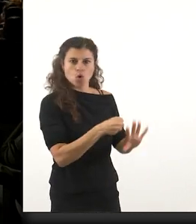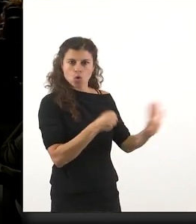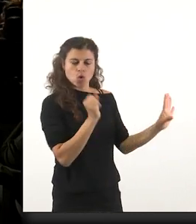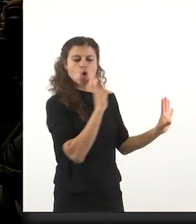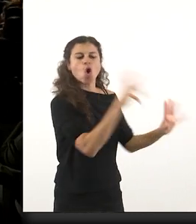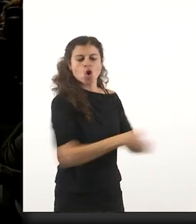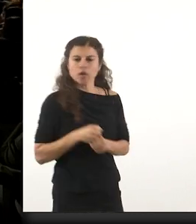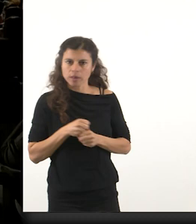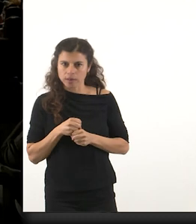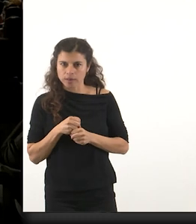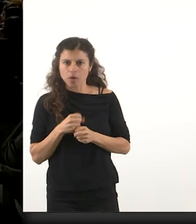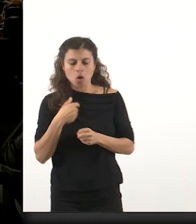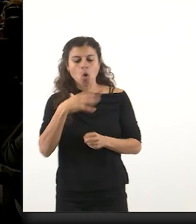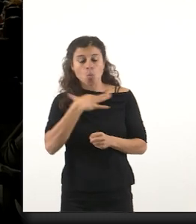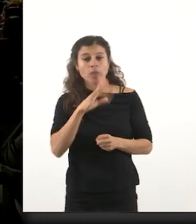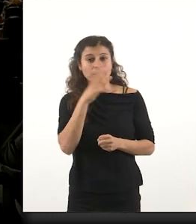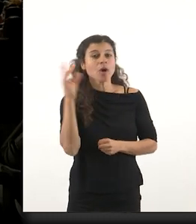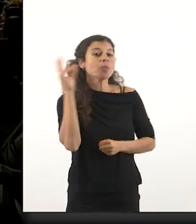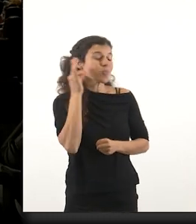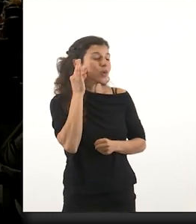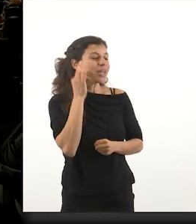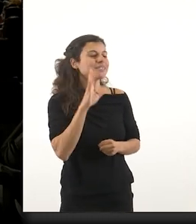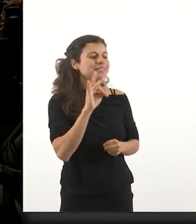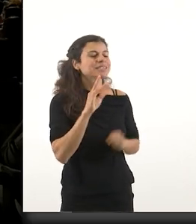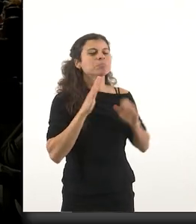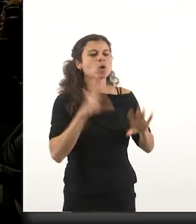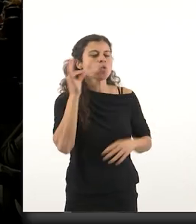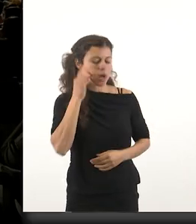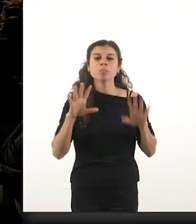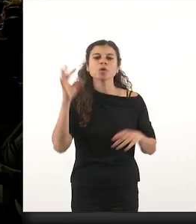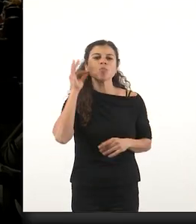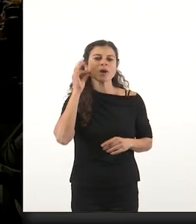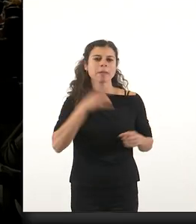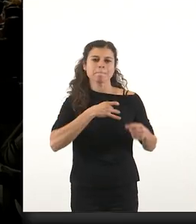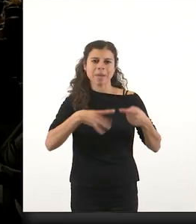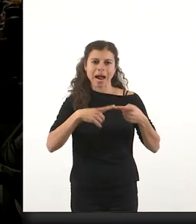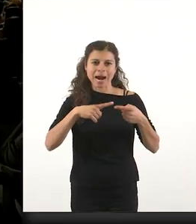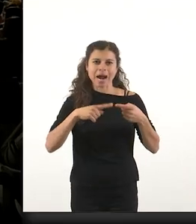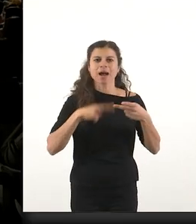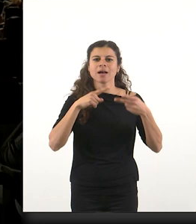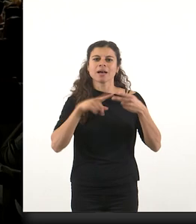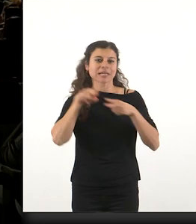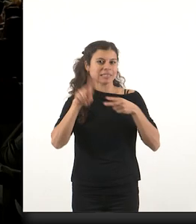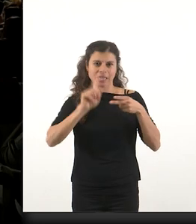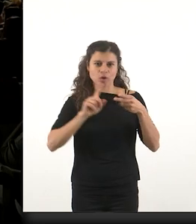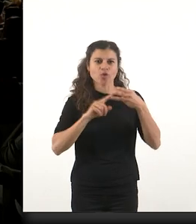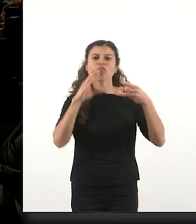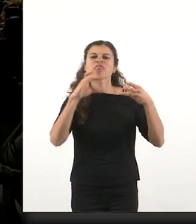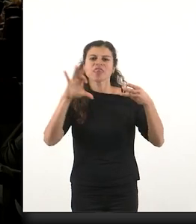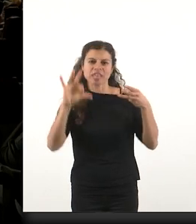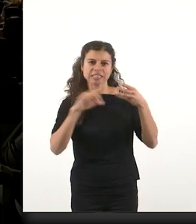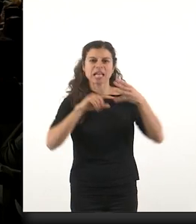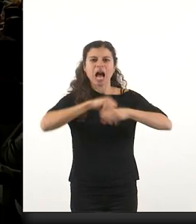lo puedo colonizar, porque sé que soy una mujer, tío, pero soy una mujer blanca, paya, cis, adulta,